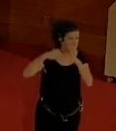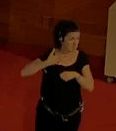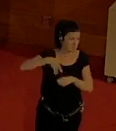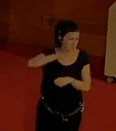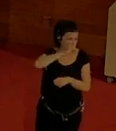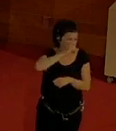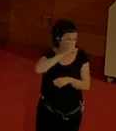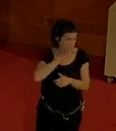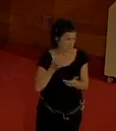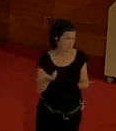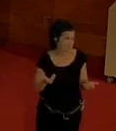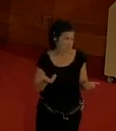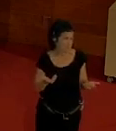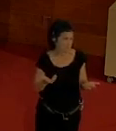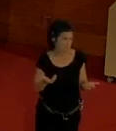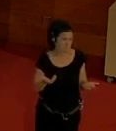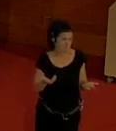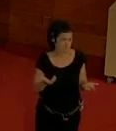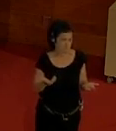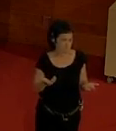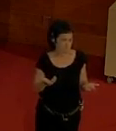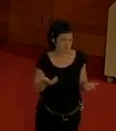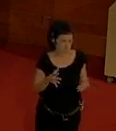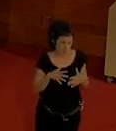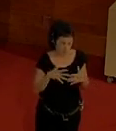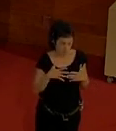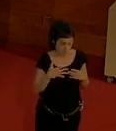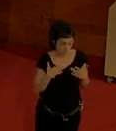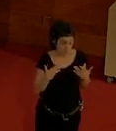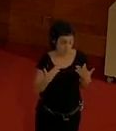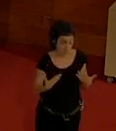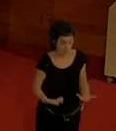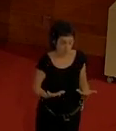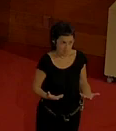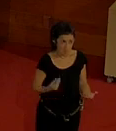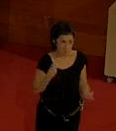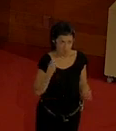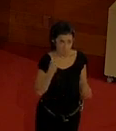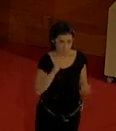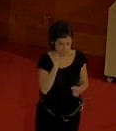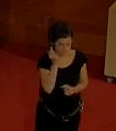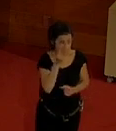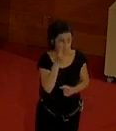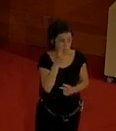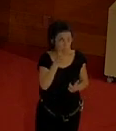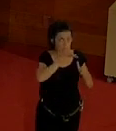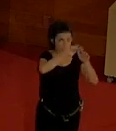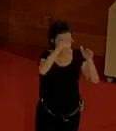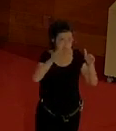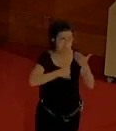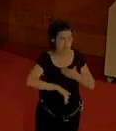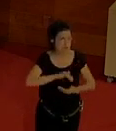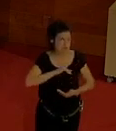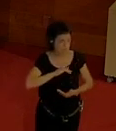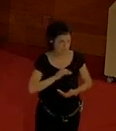que día de hoy vamos teniendo la conciencia Clara de que el espacio es un ámbito de competencia que se añade a los anteriores Y ahí china